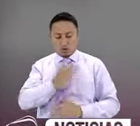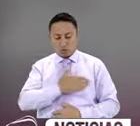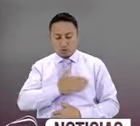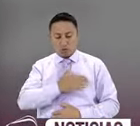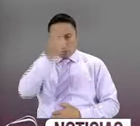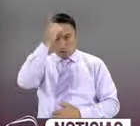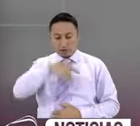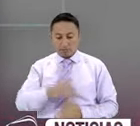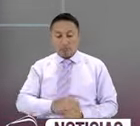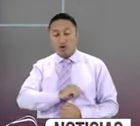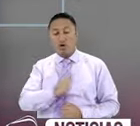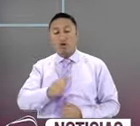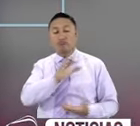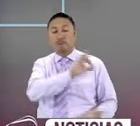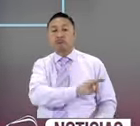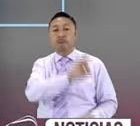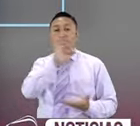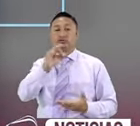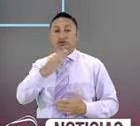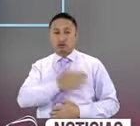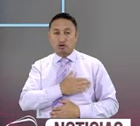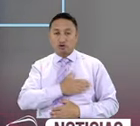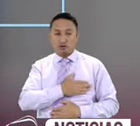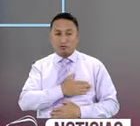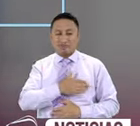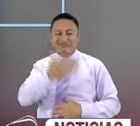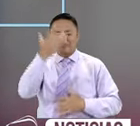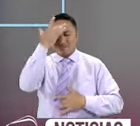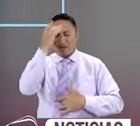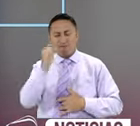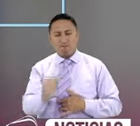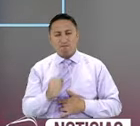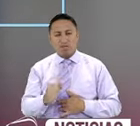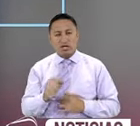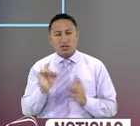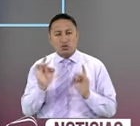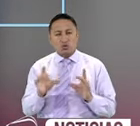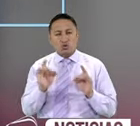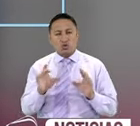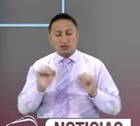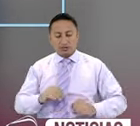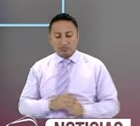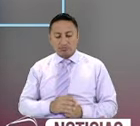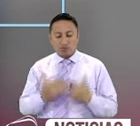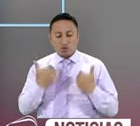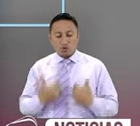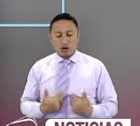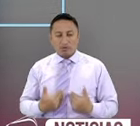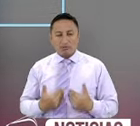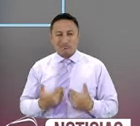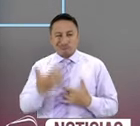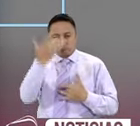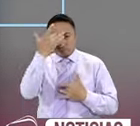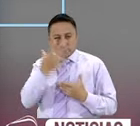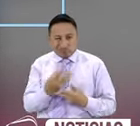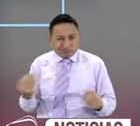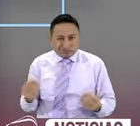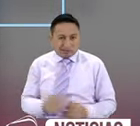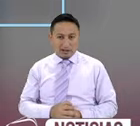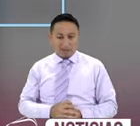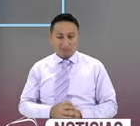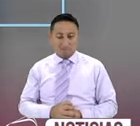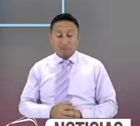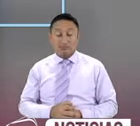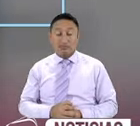su representante morir por padecimiento intenso, producto de una lesión corporal grave e irreversible o una enfermedad grave e